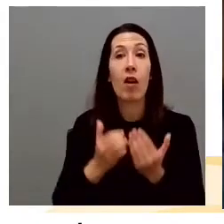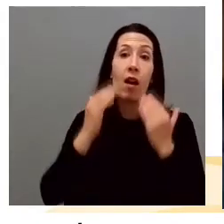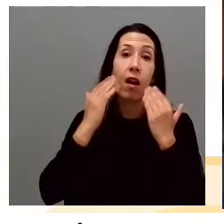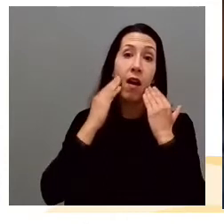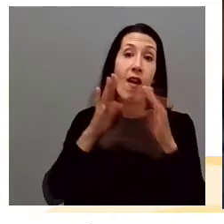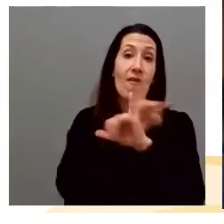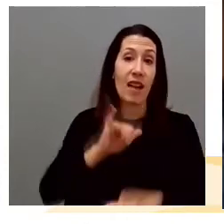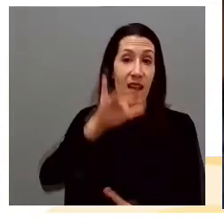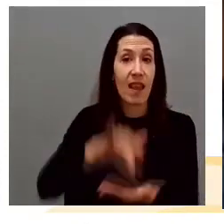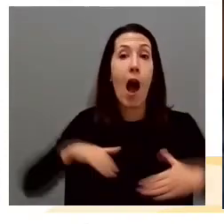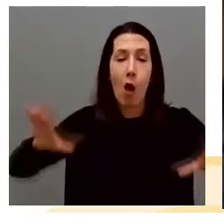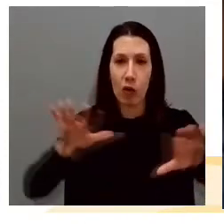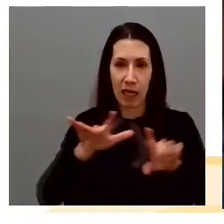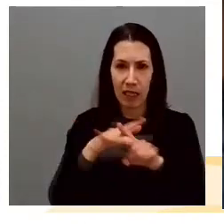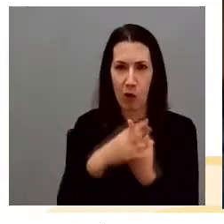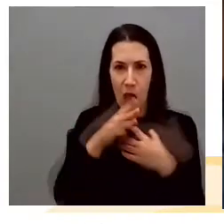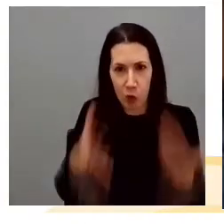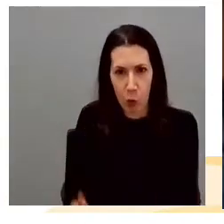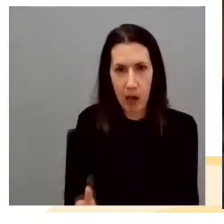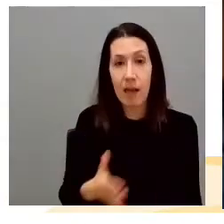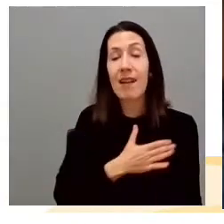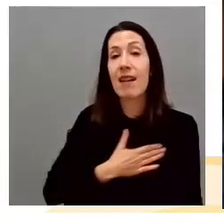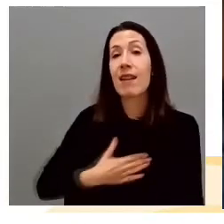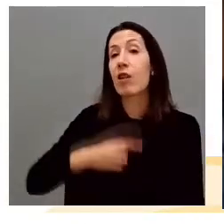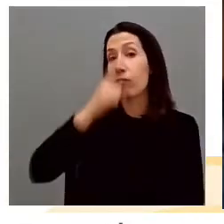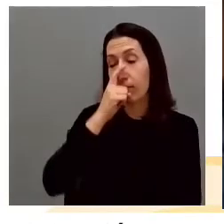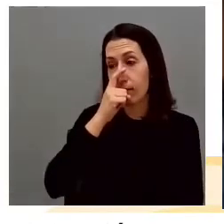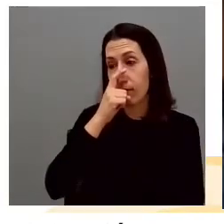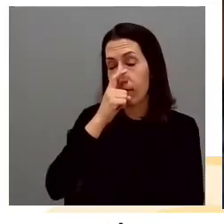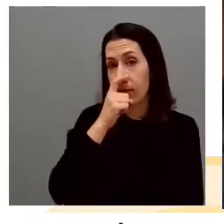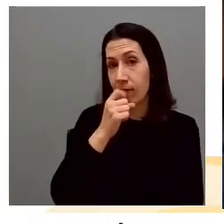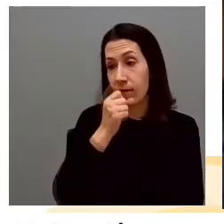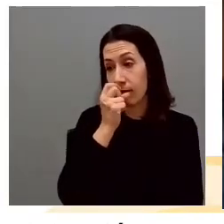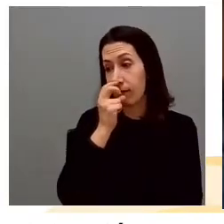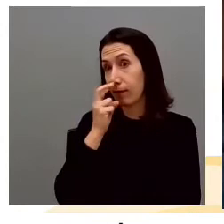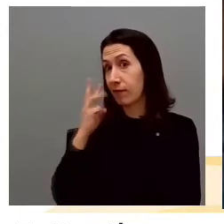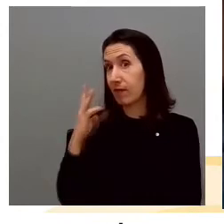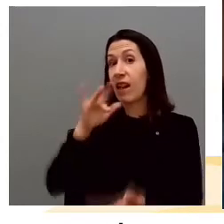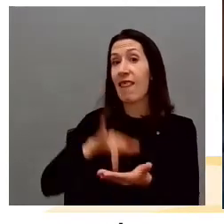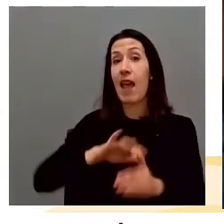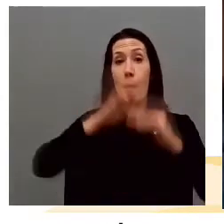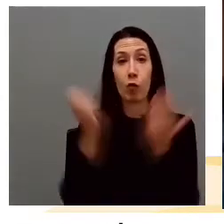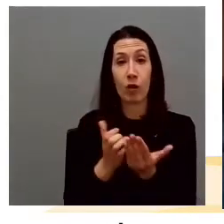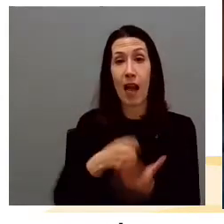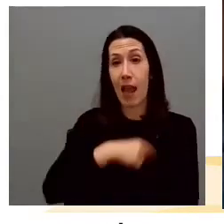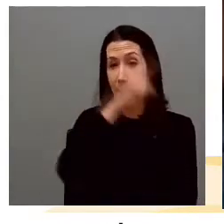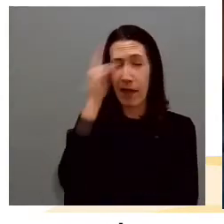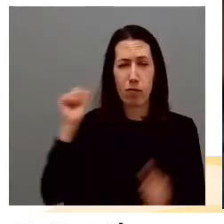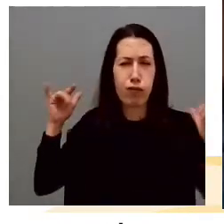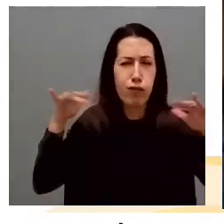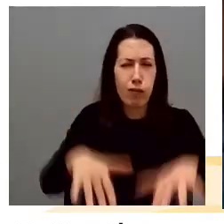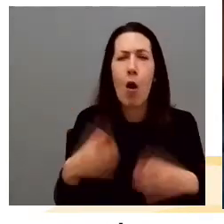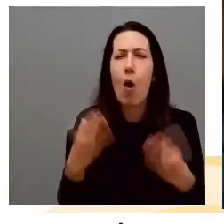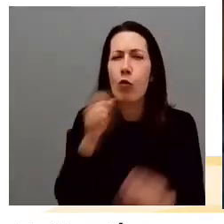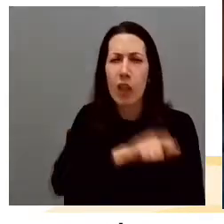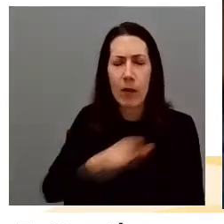Quiero recordar los últimos días mundiales en Madrid, multitudinarios, en Navarra, casi allí al